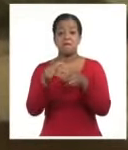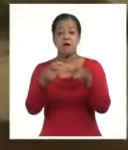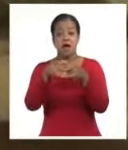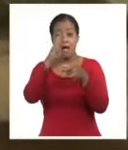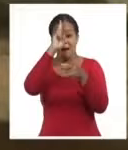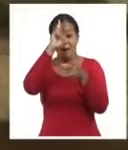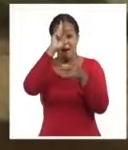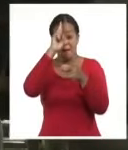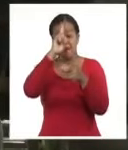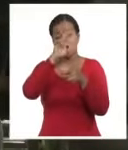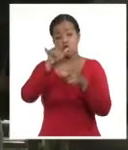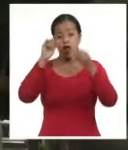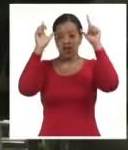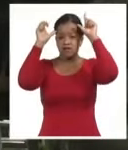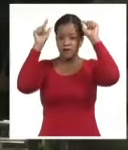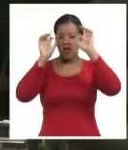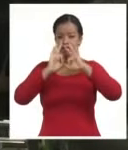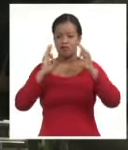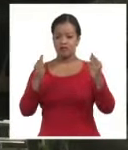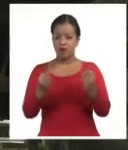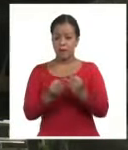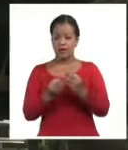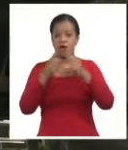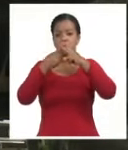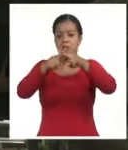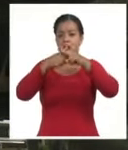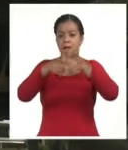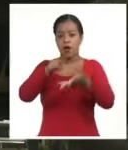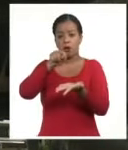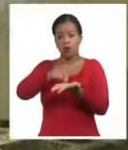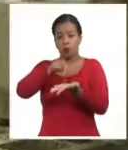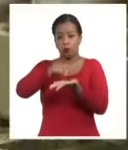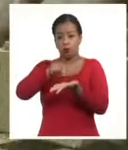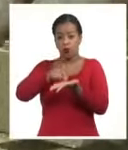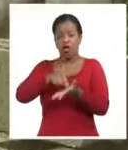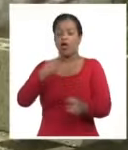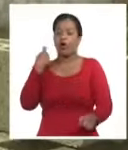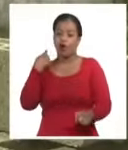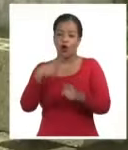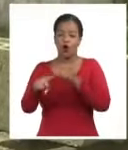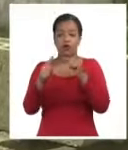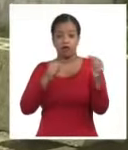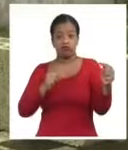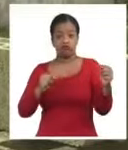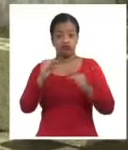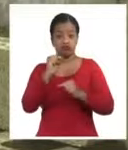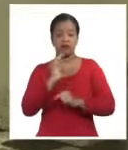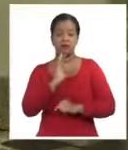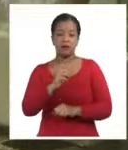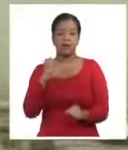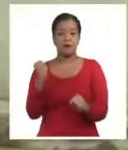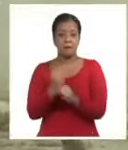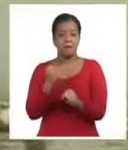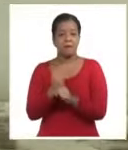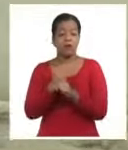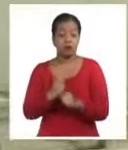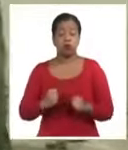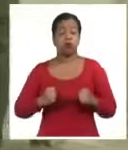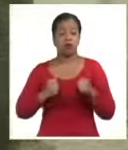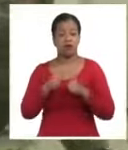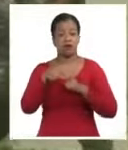de la familia, así como la rehabilitación capital de la bodega, son otras de las prioridades en las cuales se trabaja intensamente en